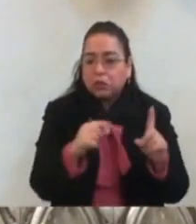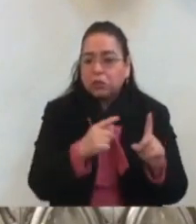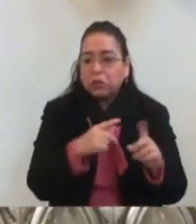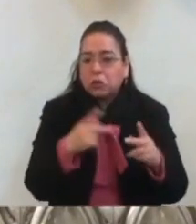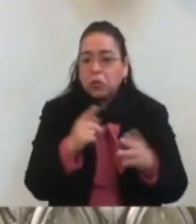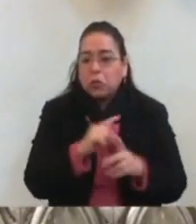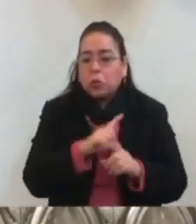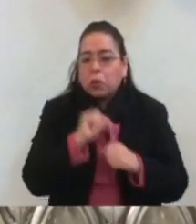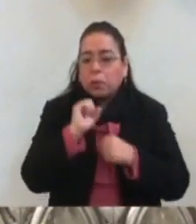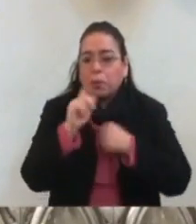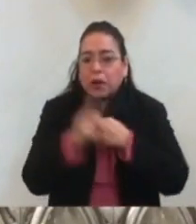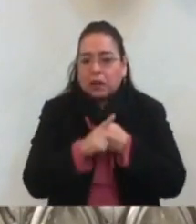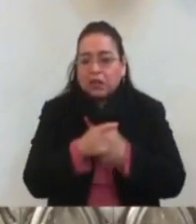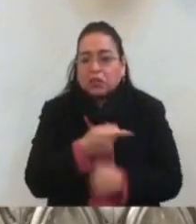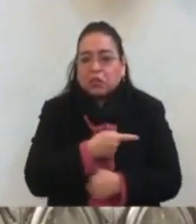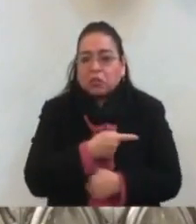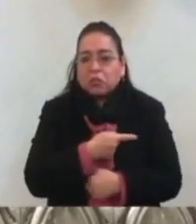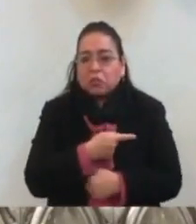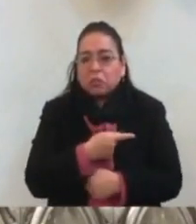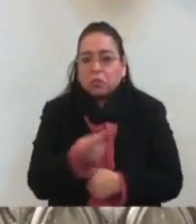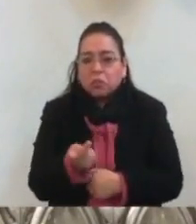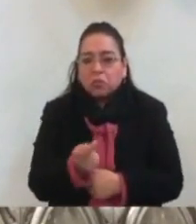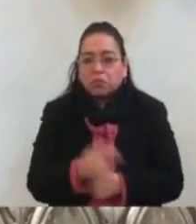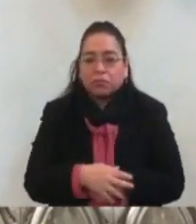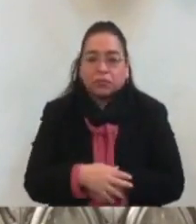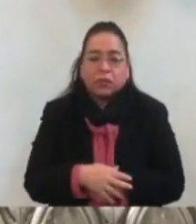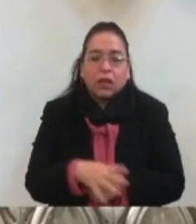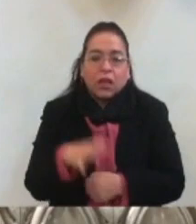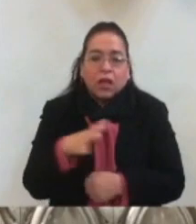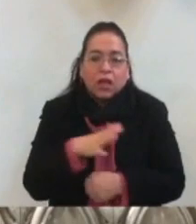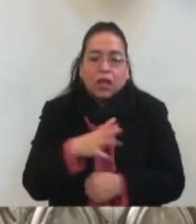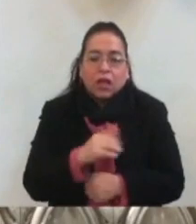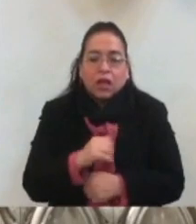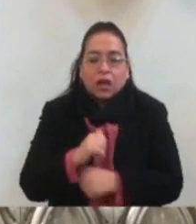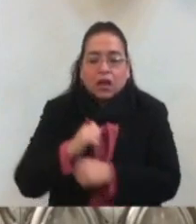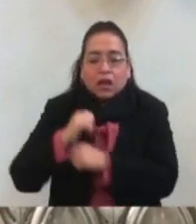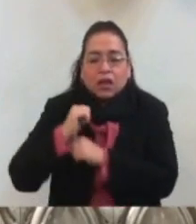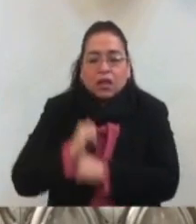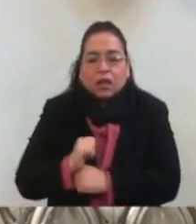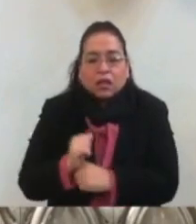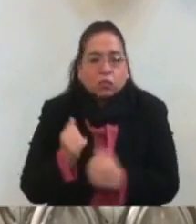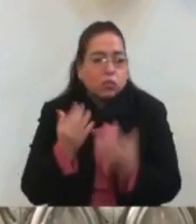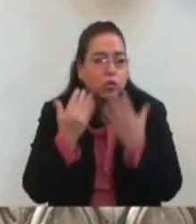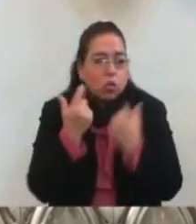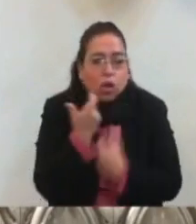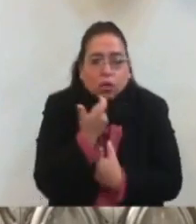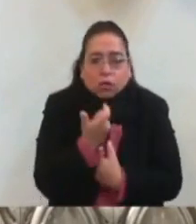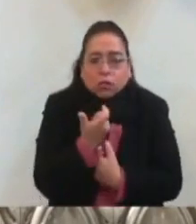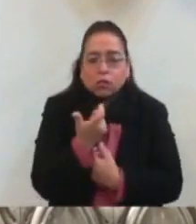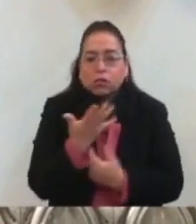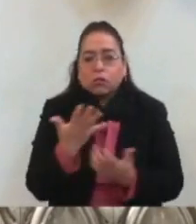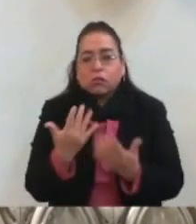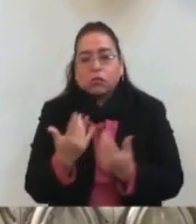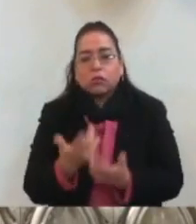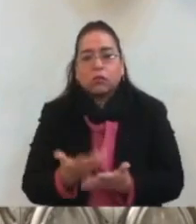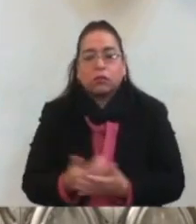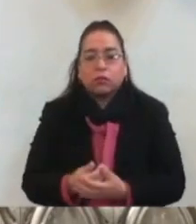tenemos gobierno que no tiene recursos para enfrentar esta pandemia